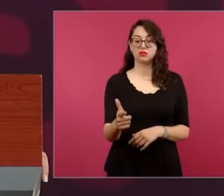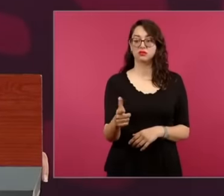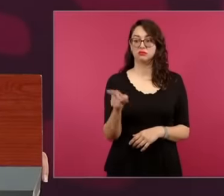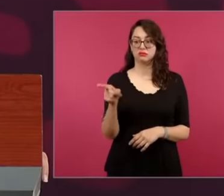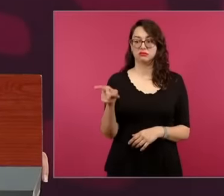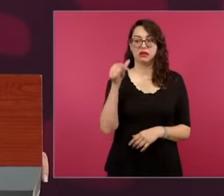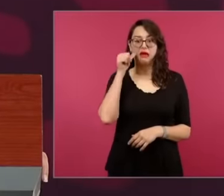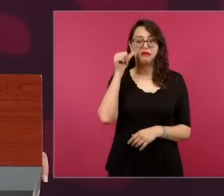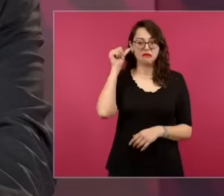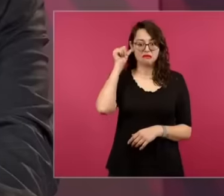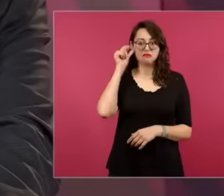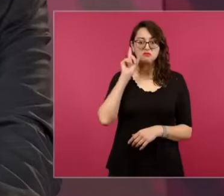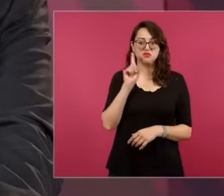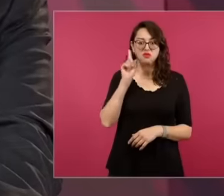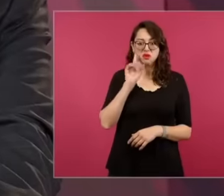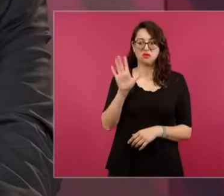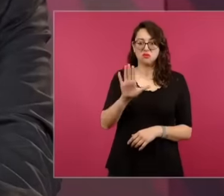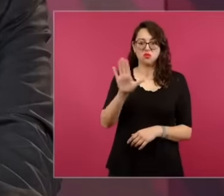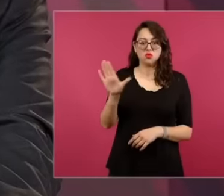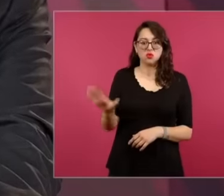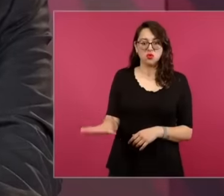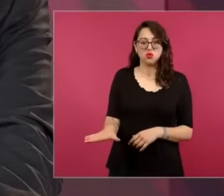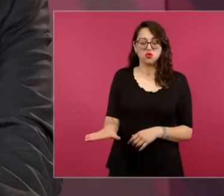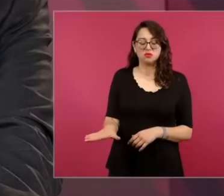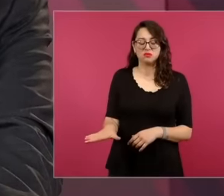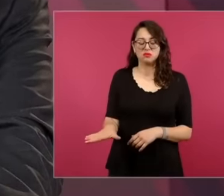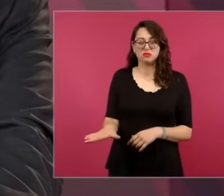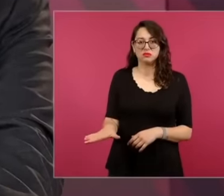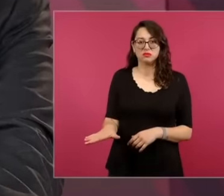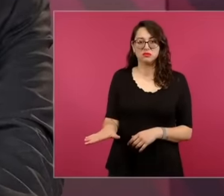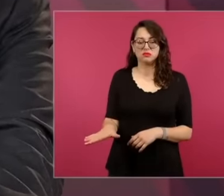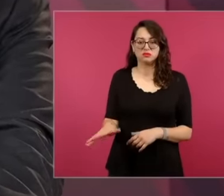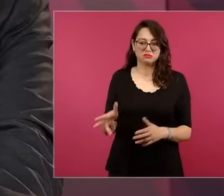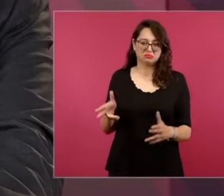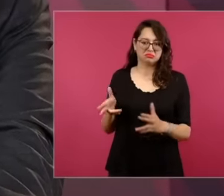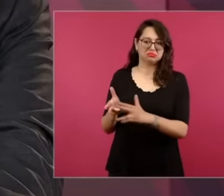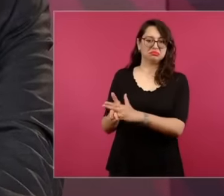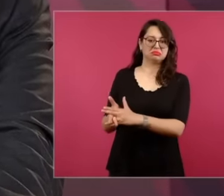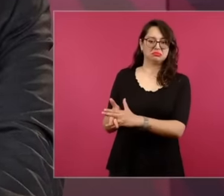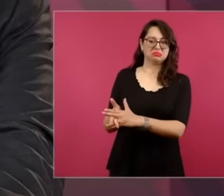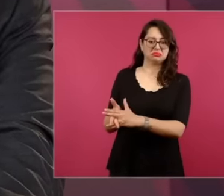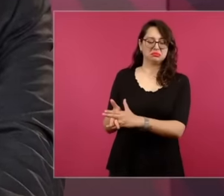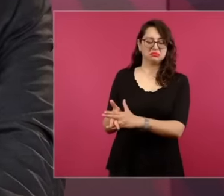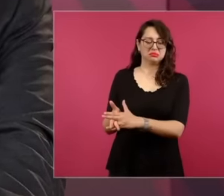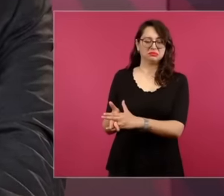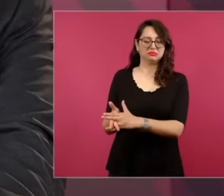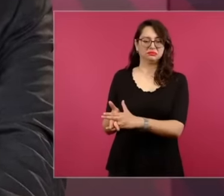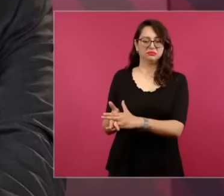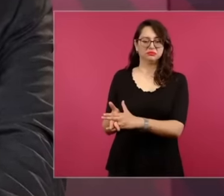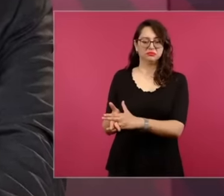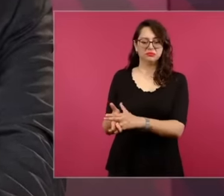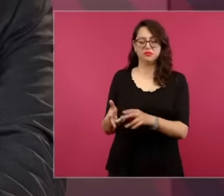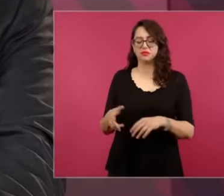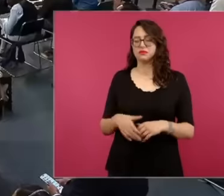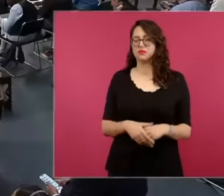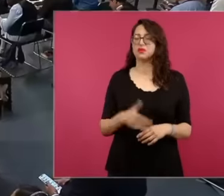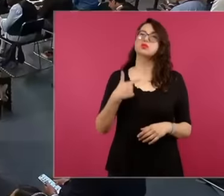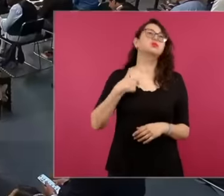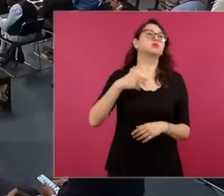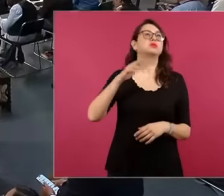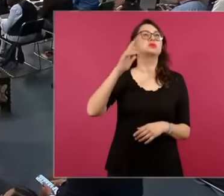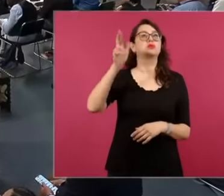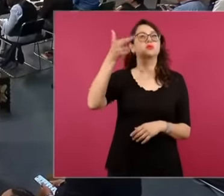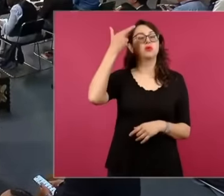presidencia, no sé si en el 6 o en el 12,